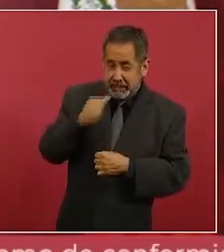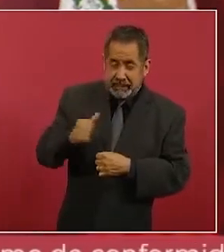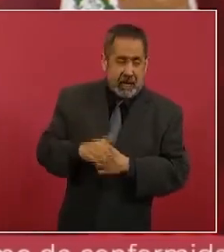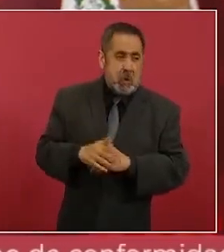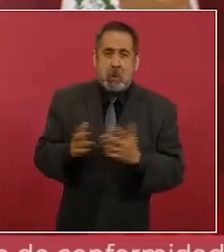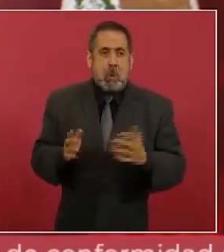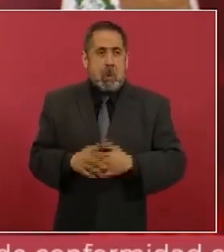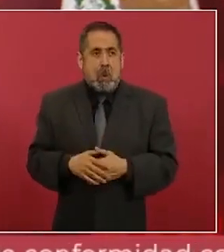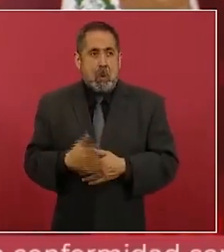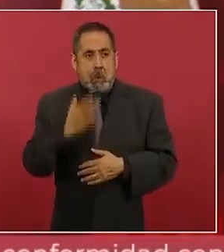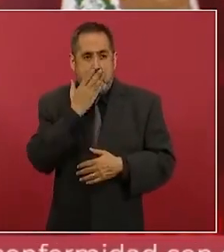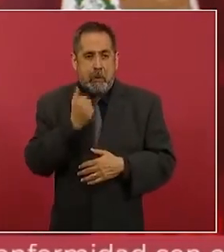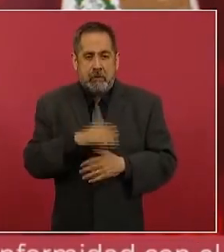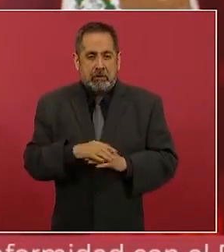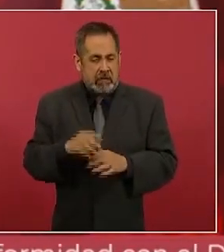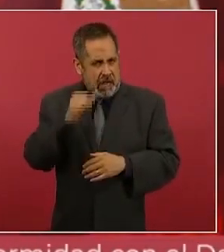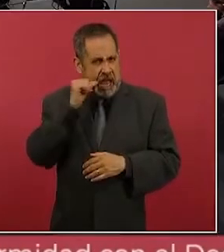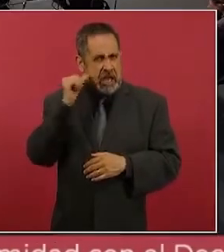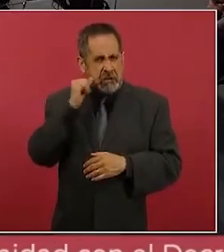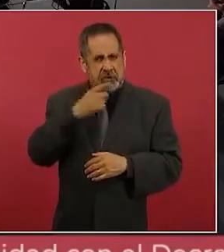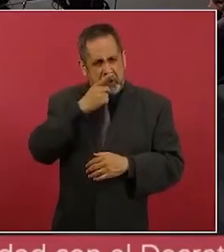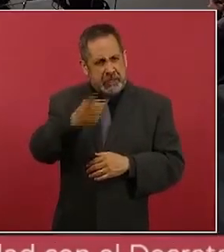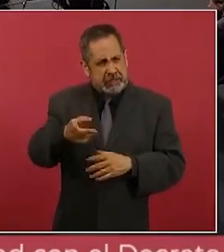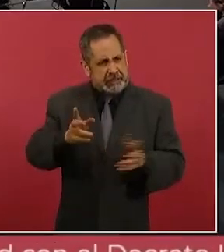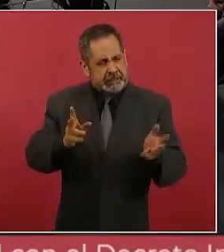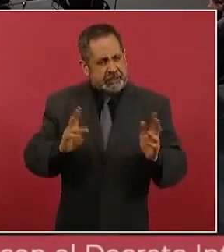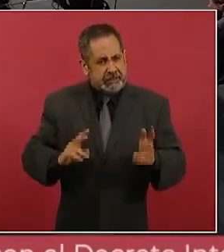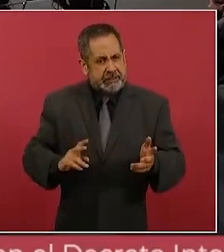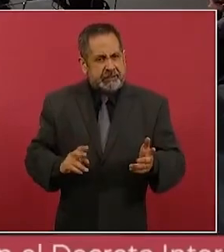no habría, ayer lo dije,